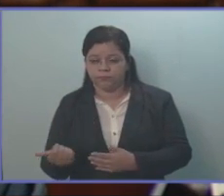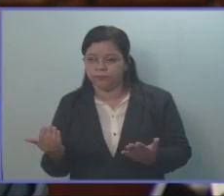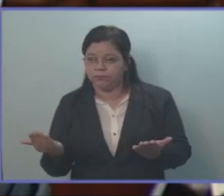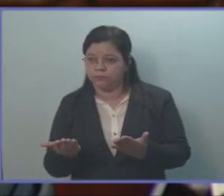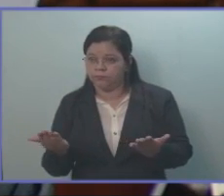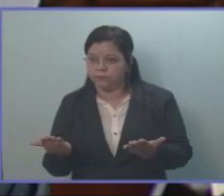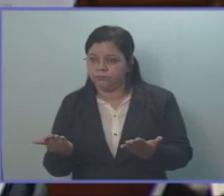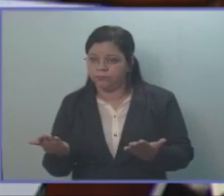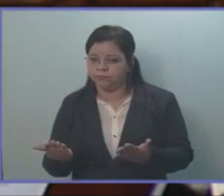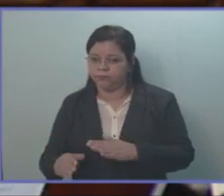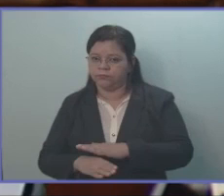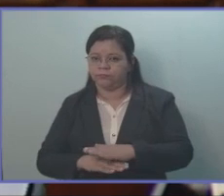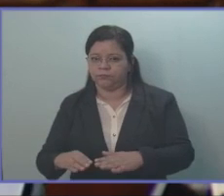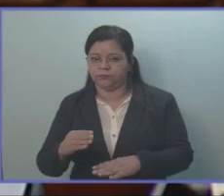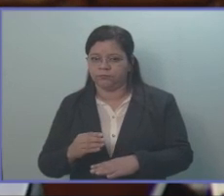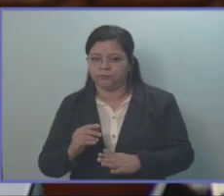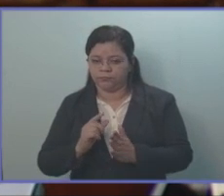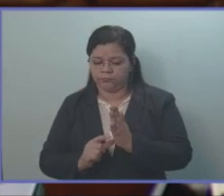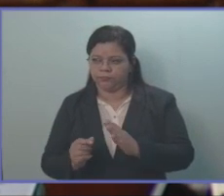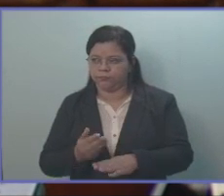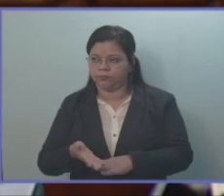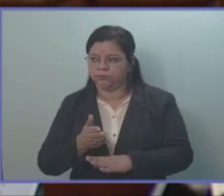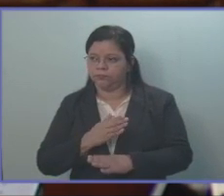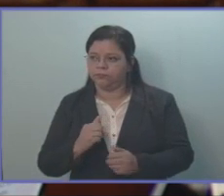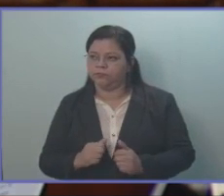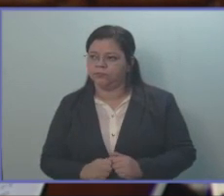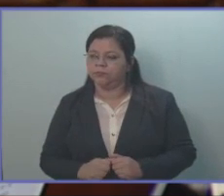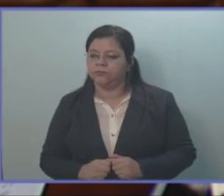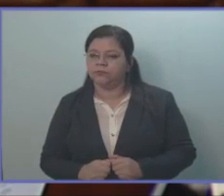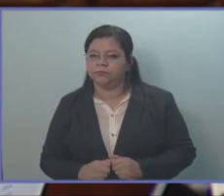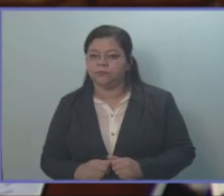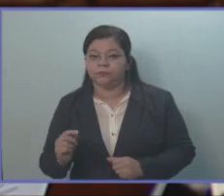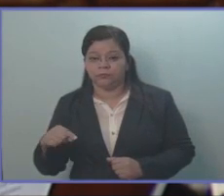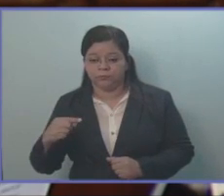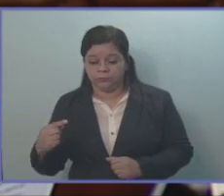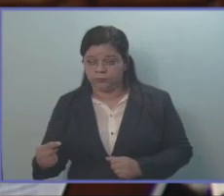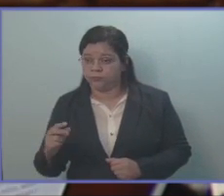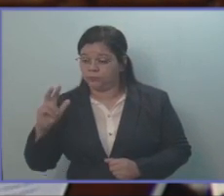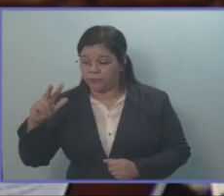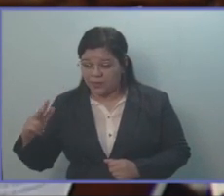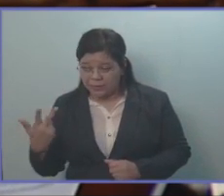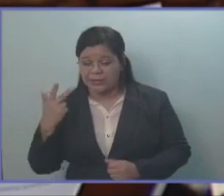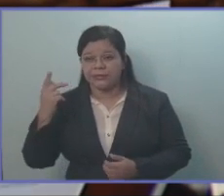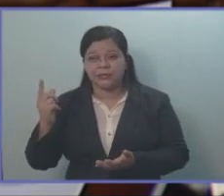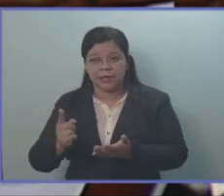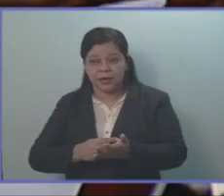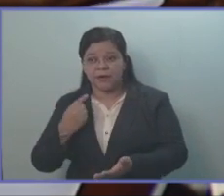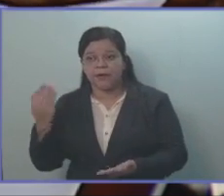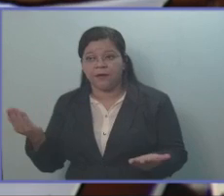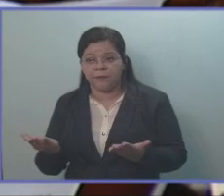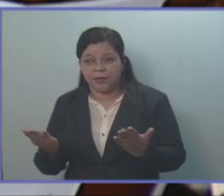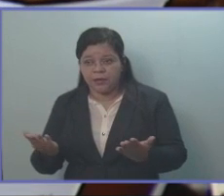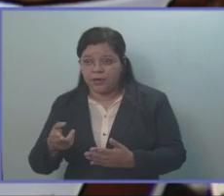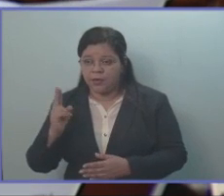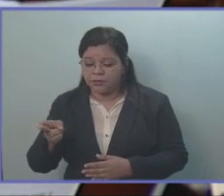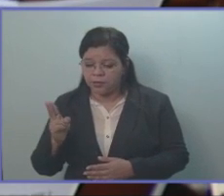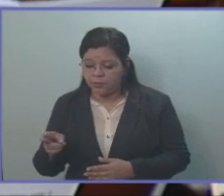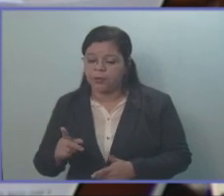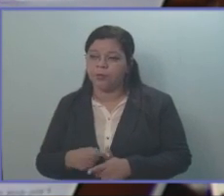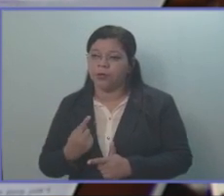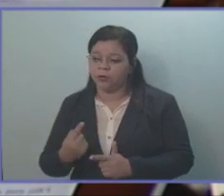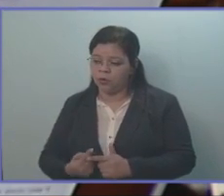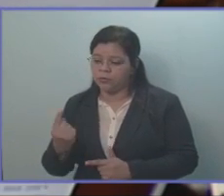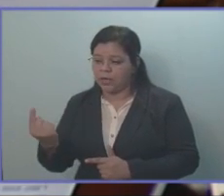términos del inciso anterior. Al incurrir en una tercera infracción, se sancionará a